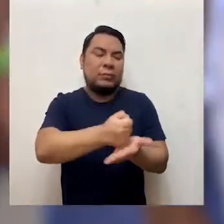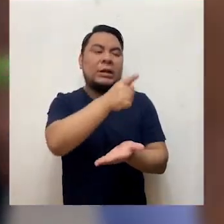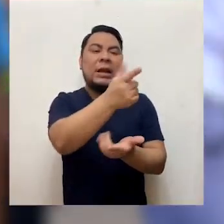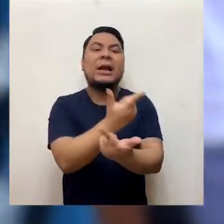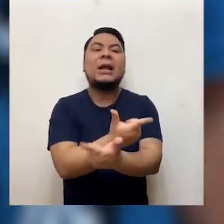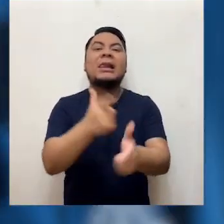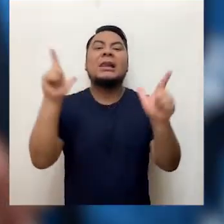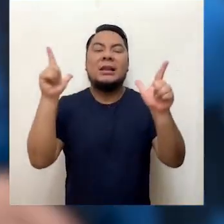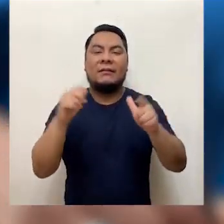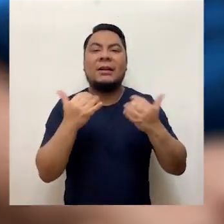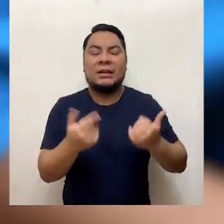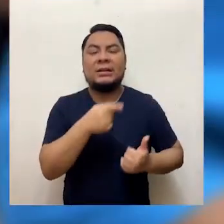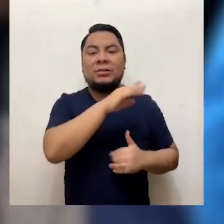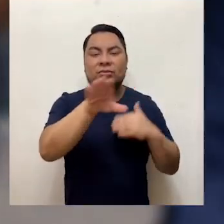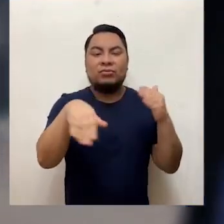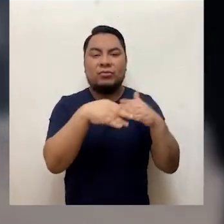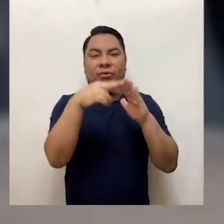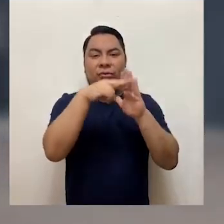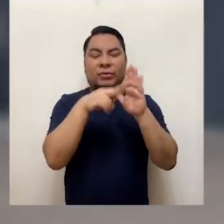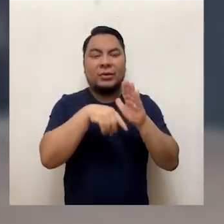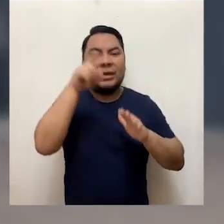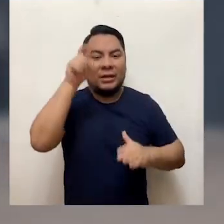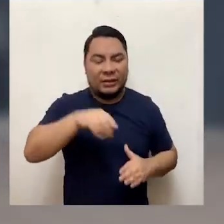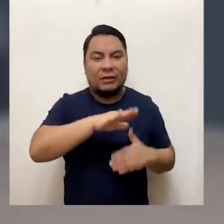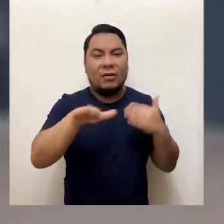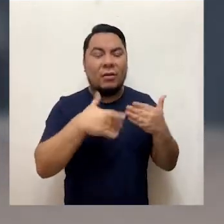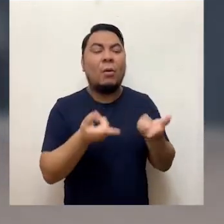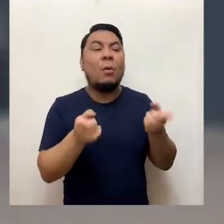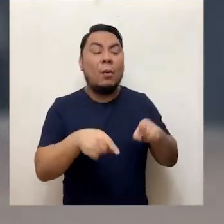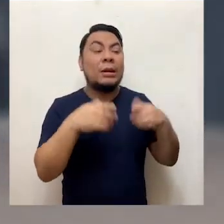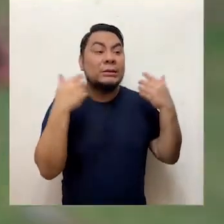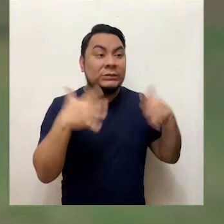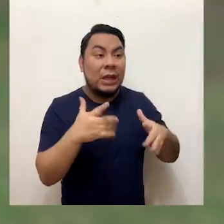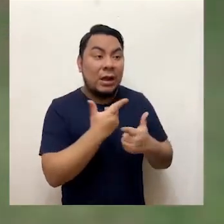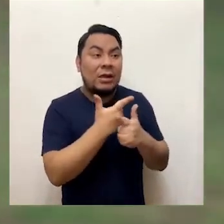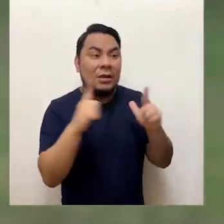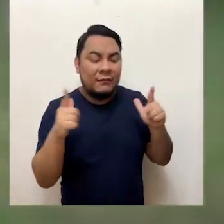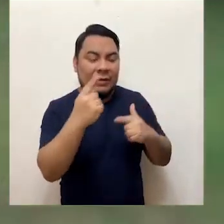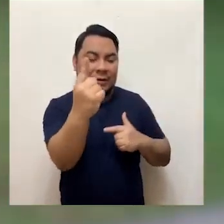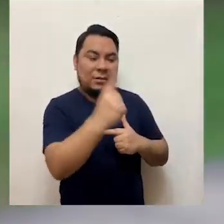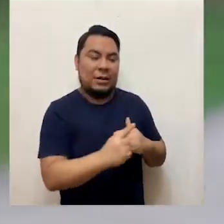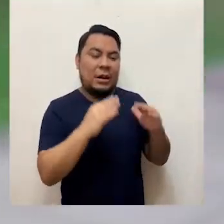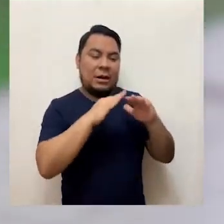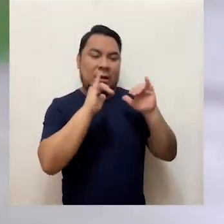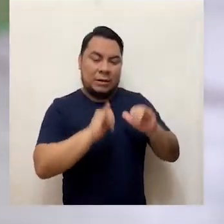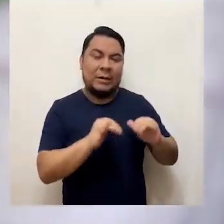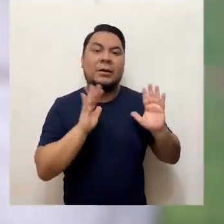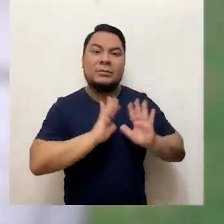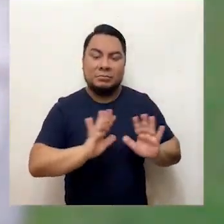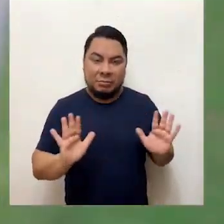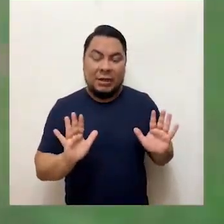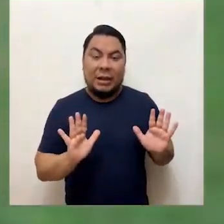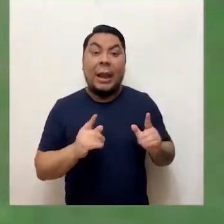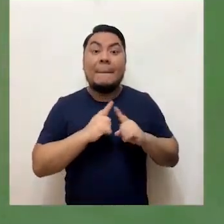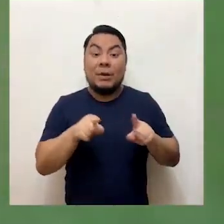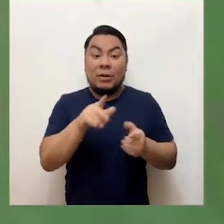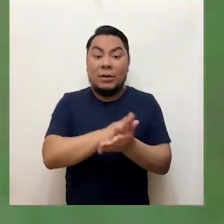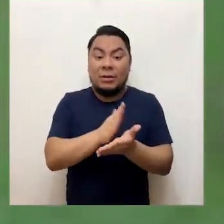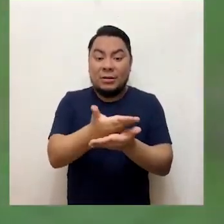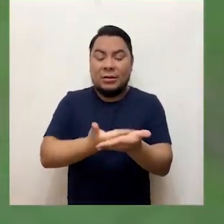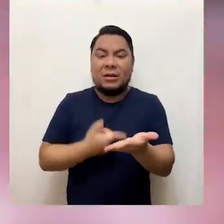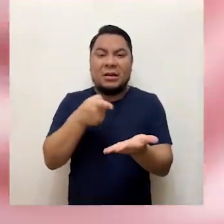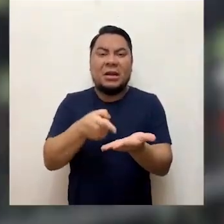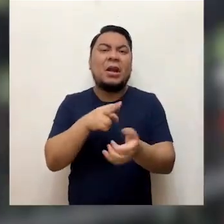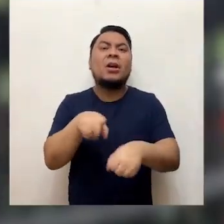sentenciado, fijando las reglas que debe cumplir cuando esté en libertad. Es preciso mencionar que este trámite es